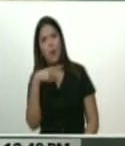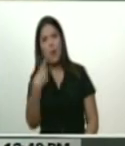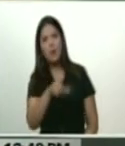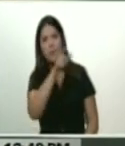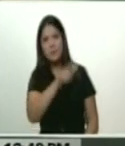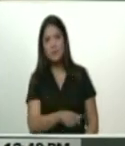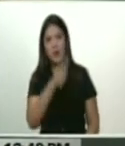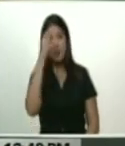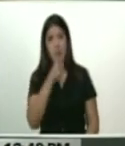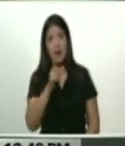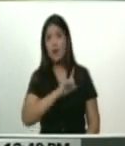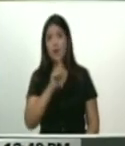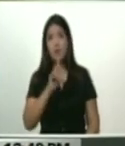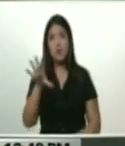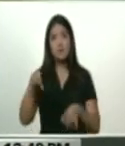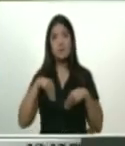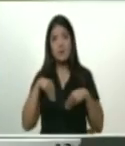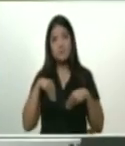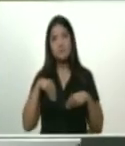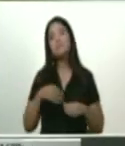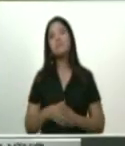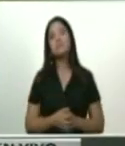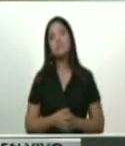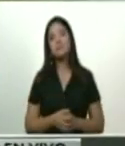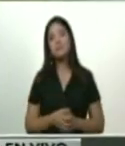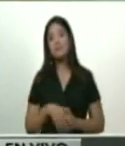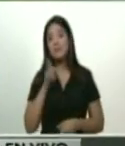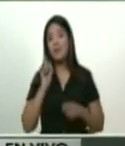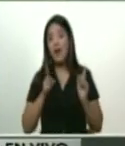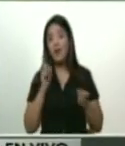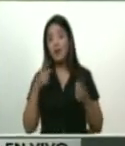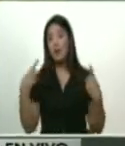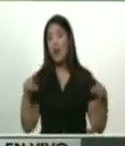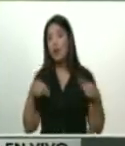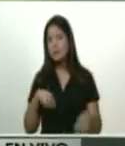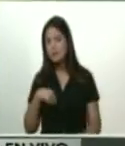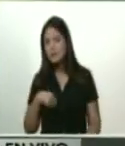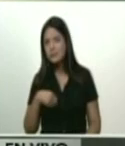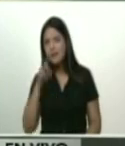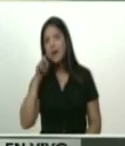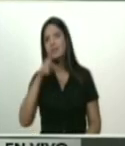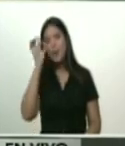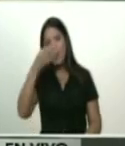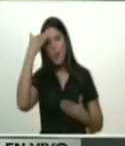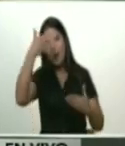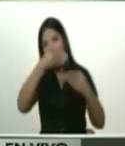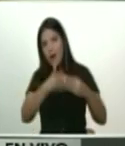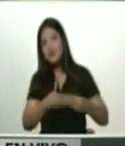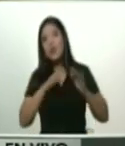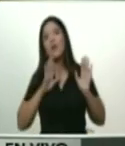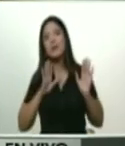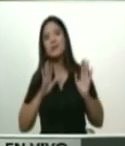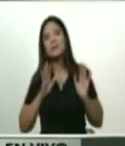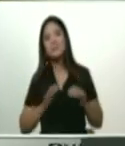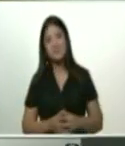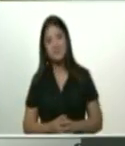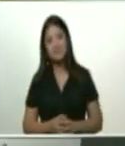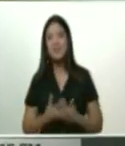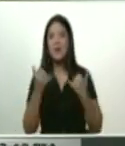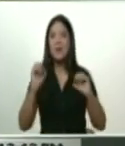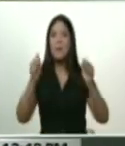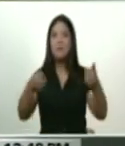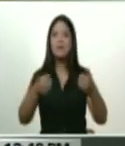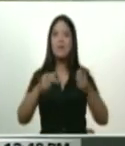de estos que votaron en contra en alguno de los conciertos, los vamos a saludar. Con mucho gusto contestaremos